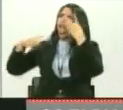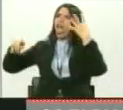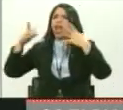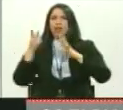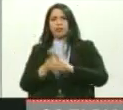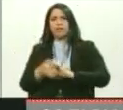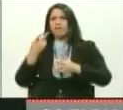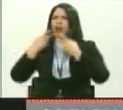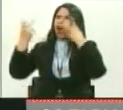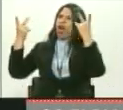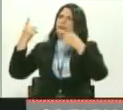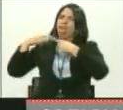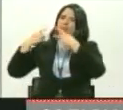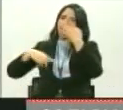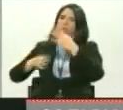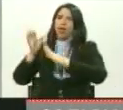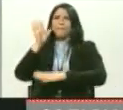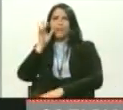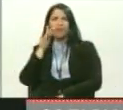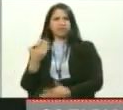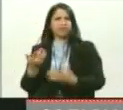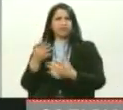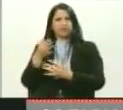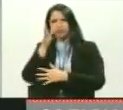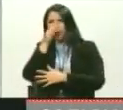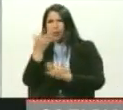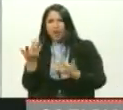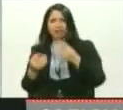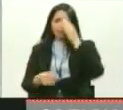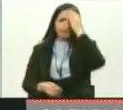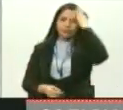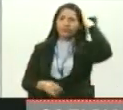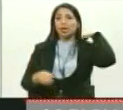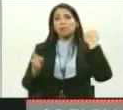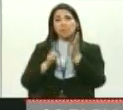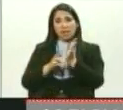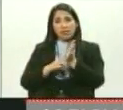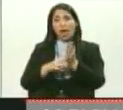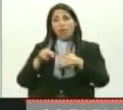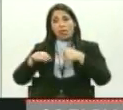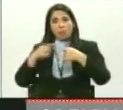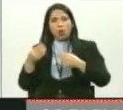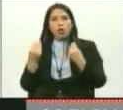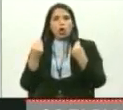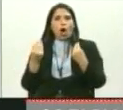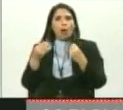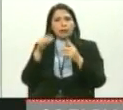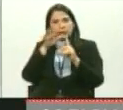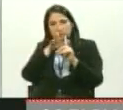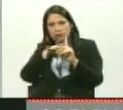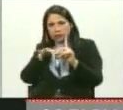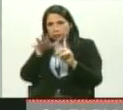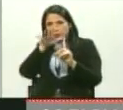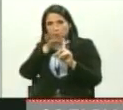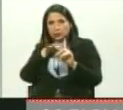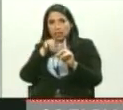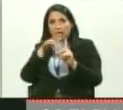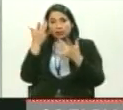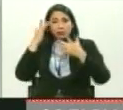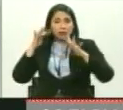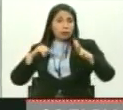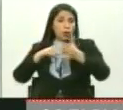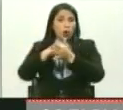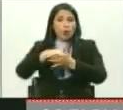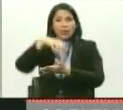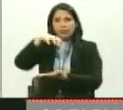que aquello. Y después salió la verdad verdadera de cómo se fraguó ese intento de golpe de